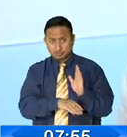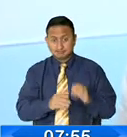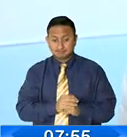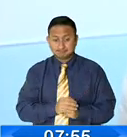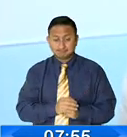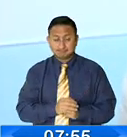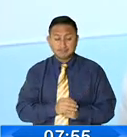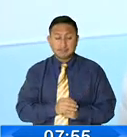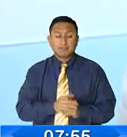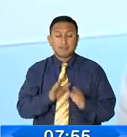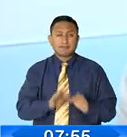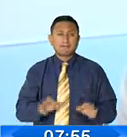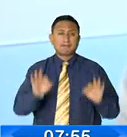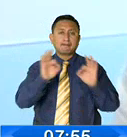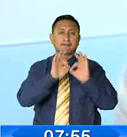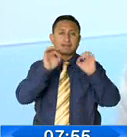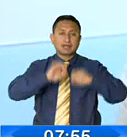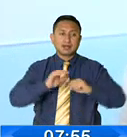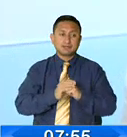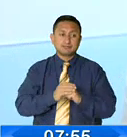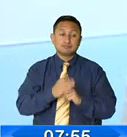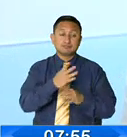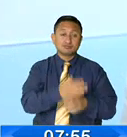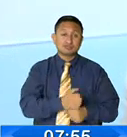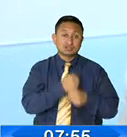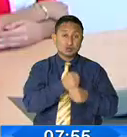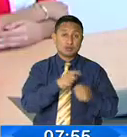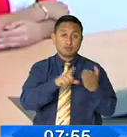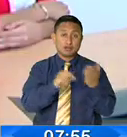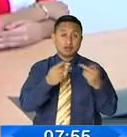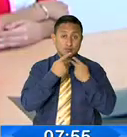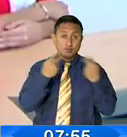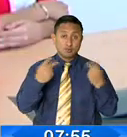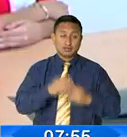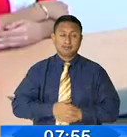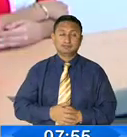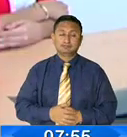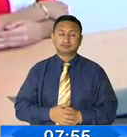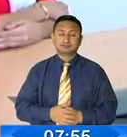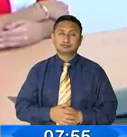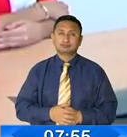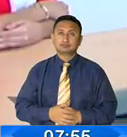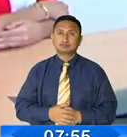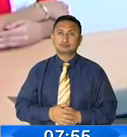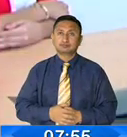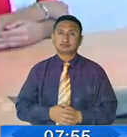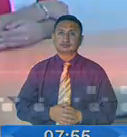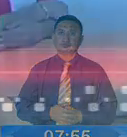la sostenibilidad regrese a las finanzas públicas. Informó Adriana Peralta.